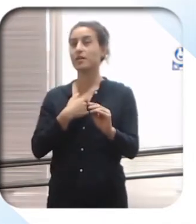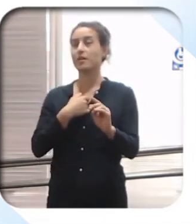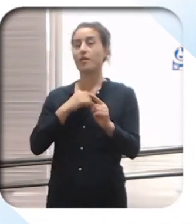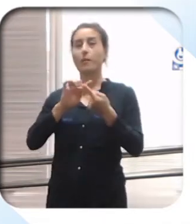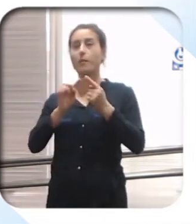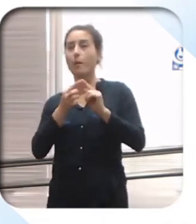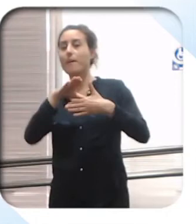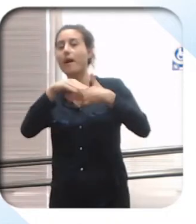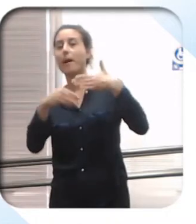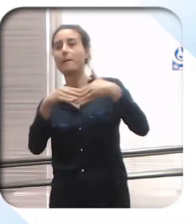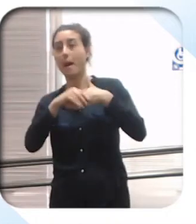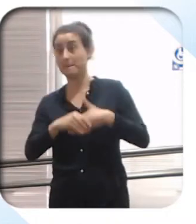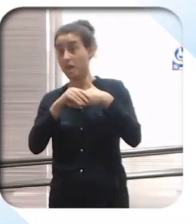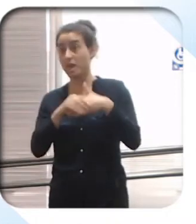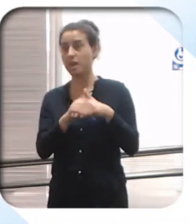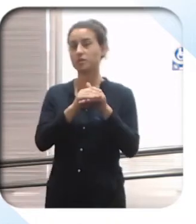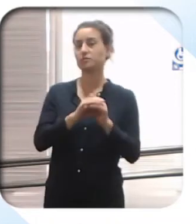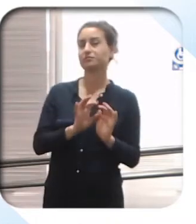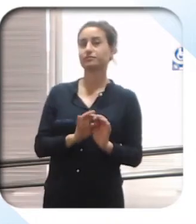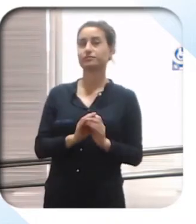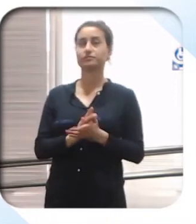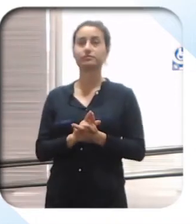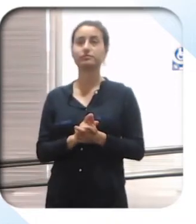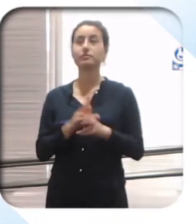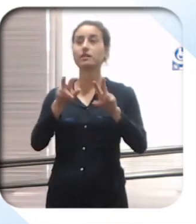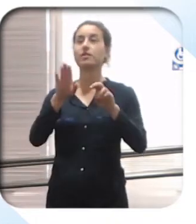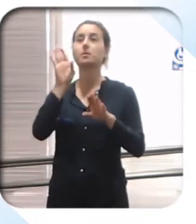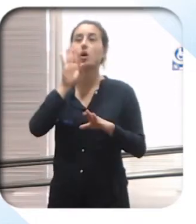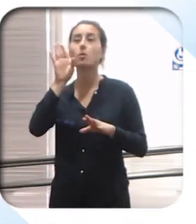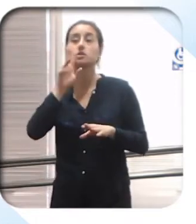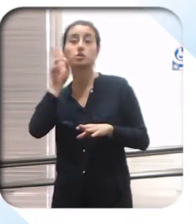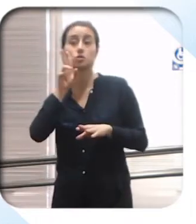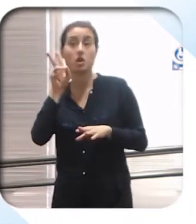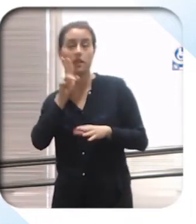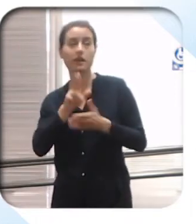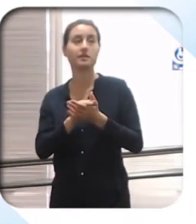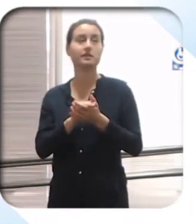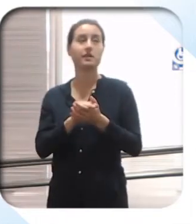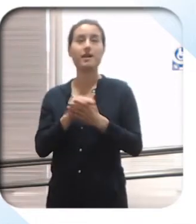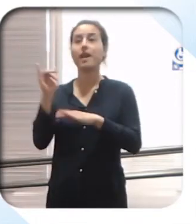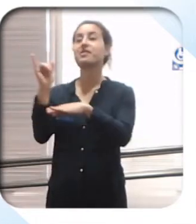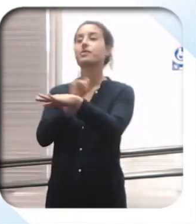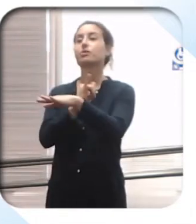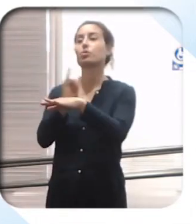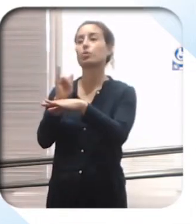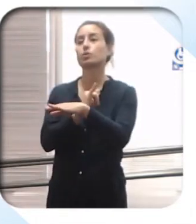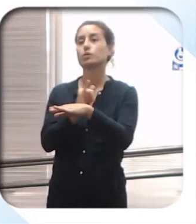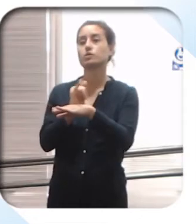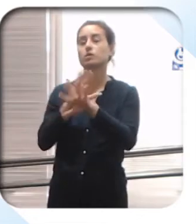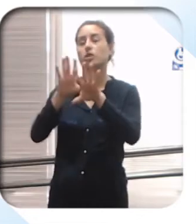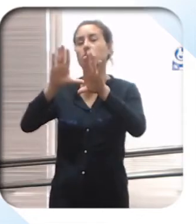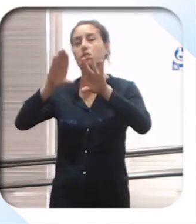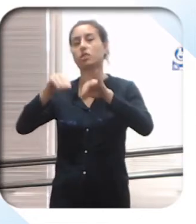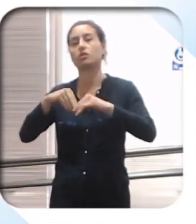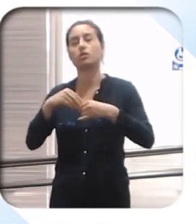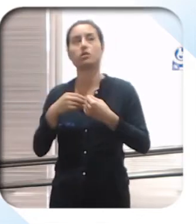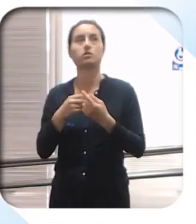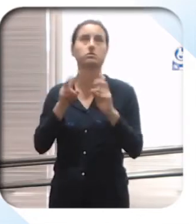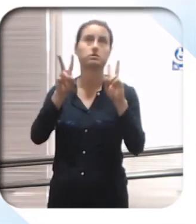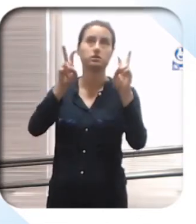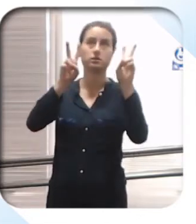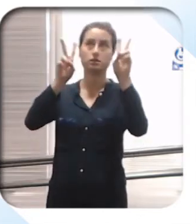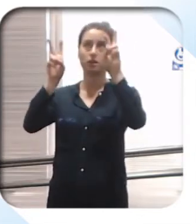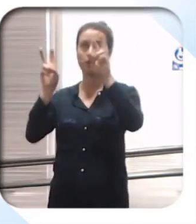ese amigo, con esa amiga. El tema de la homosexualidad en las instituciones es todo un